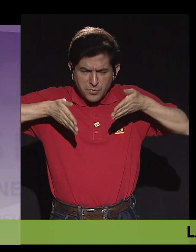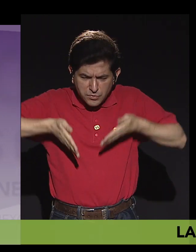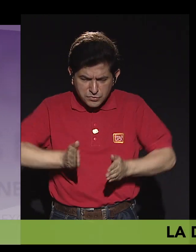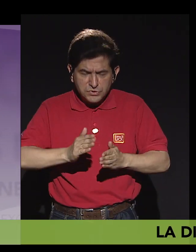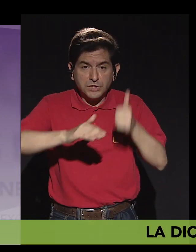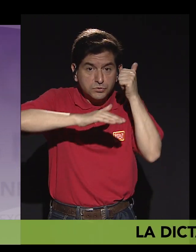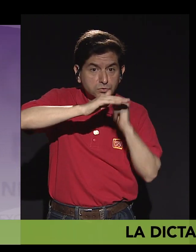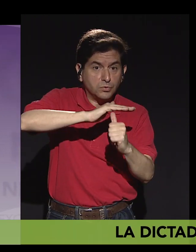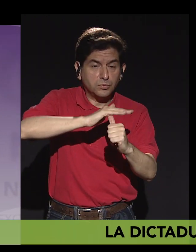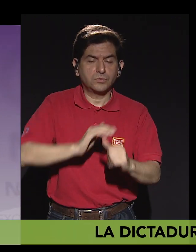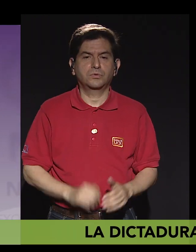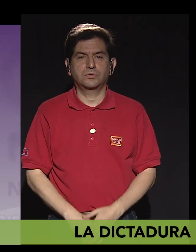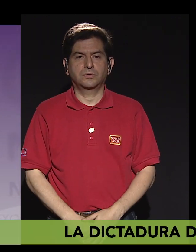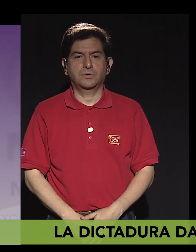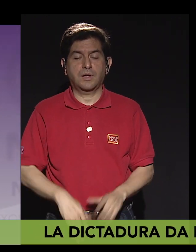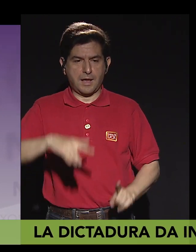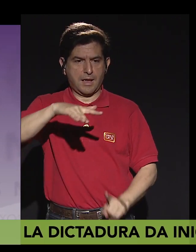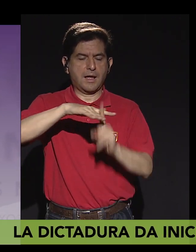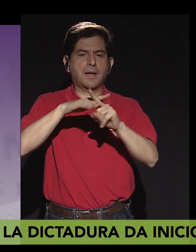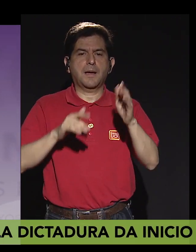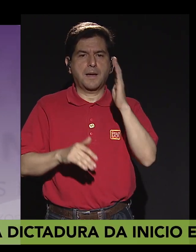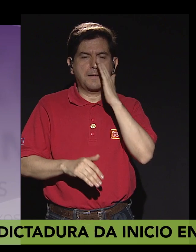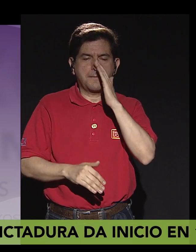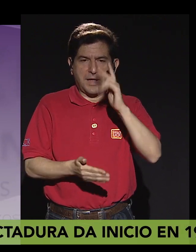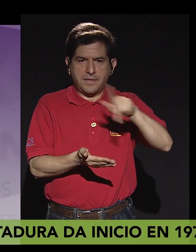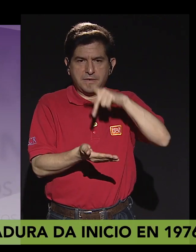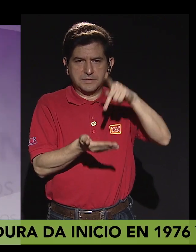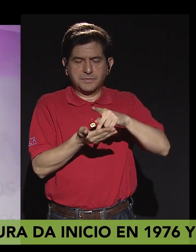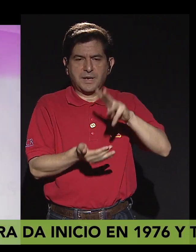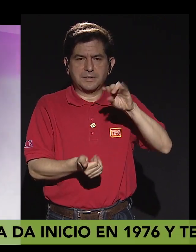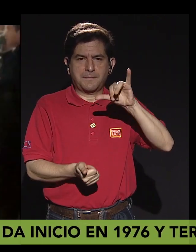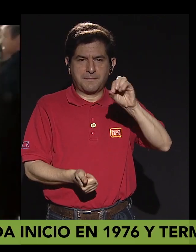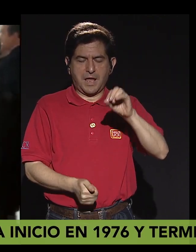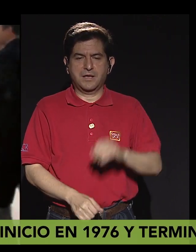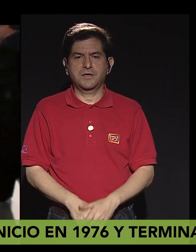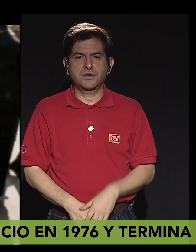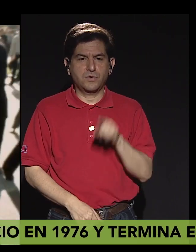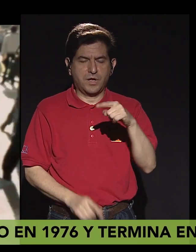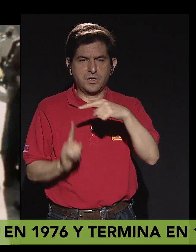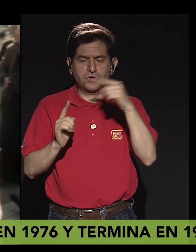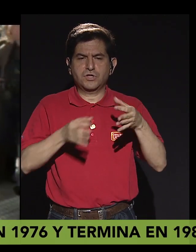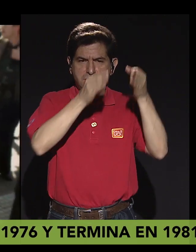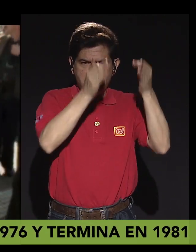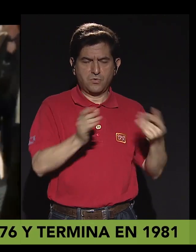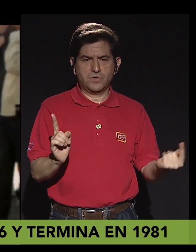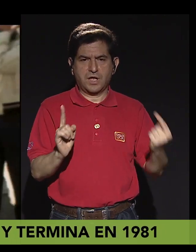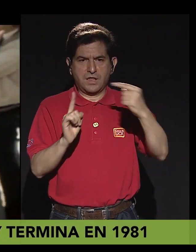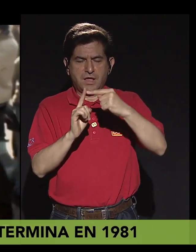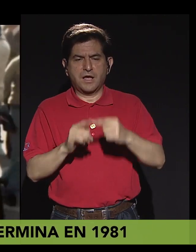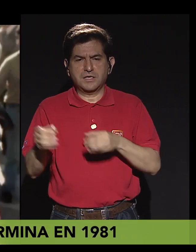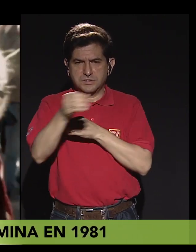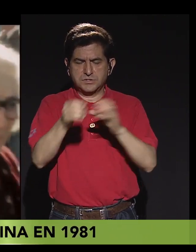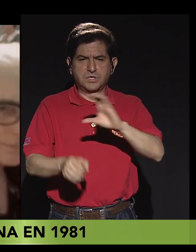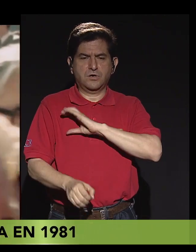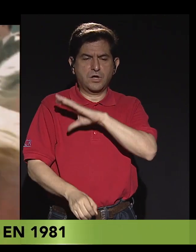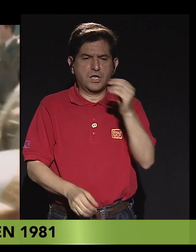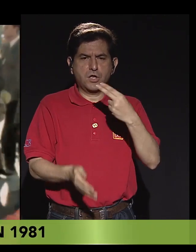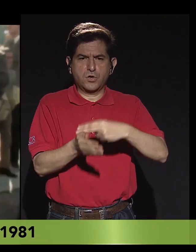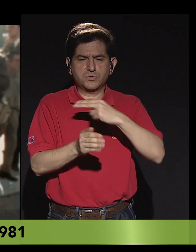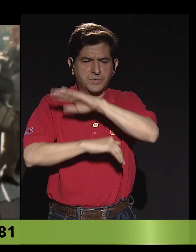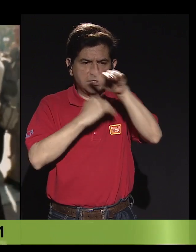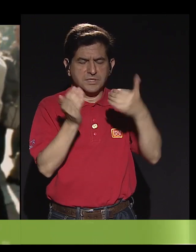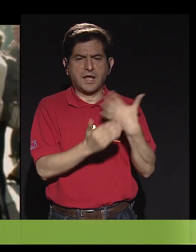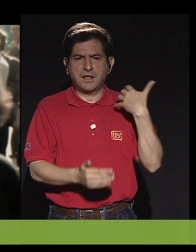partos clandestinos. Es aquí donde aparecen las Madres de la Plaza de Mayo, recorriendo desde juzgados hasta cuarteles